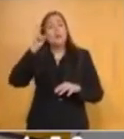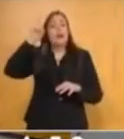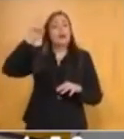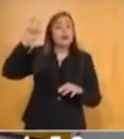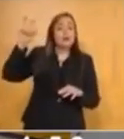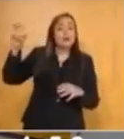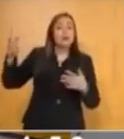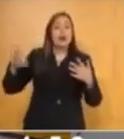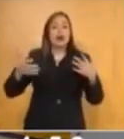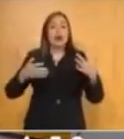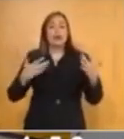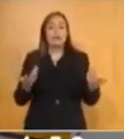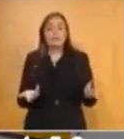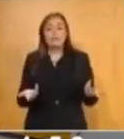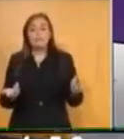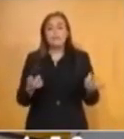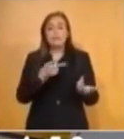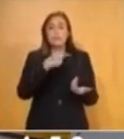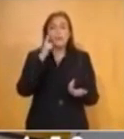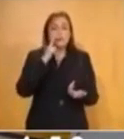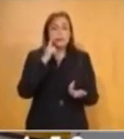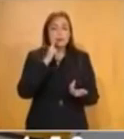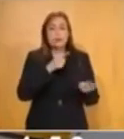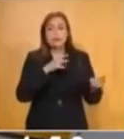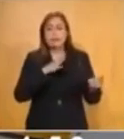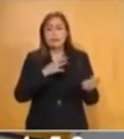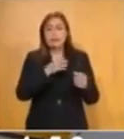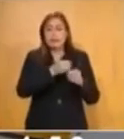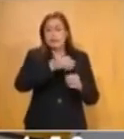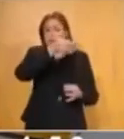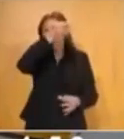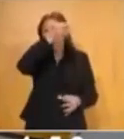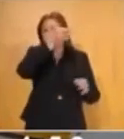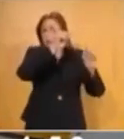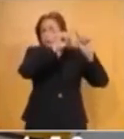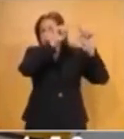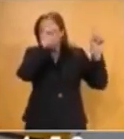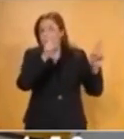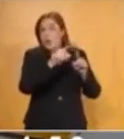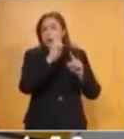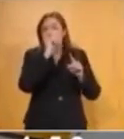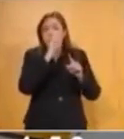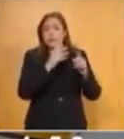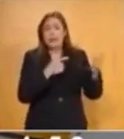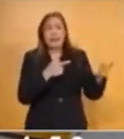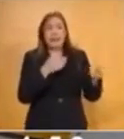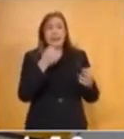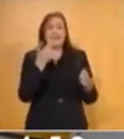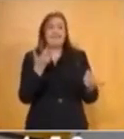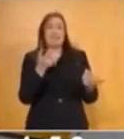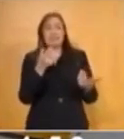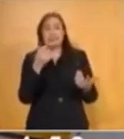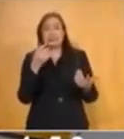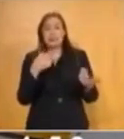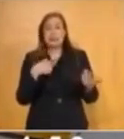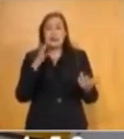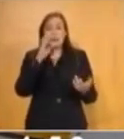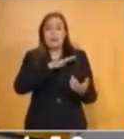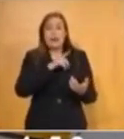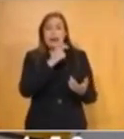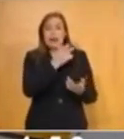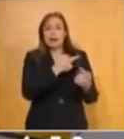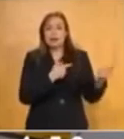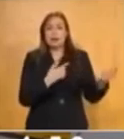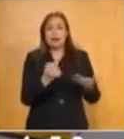aparece ahí con un globo. Ahí la falla que hubo en esa última imagen es que esa nube tiene